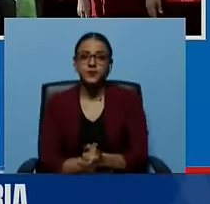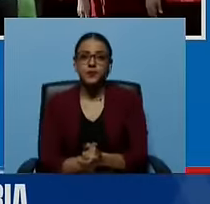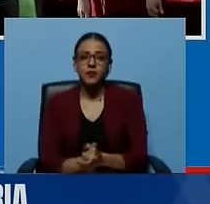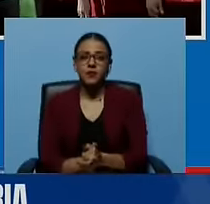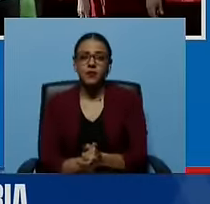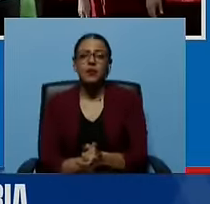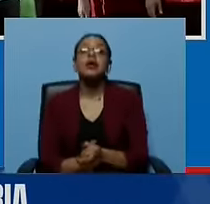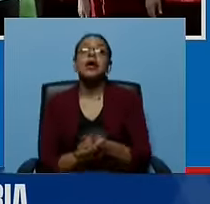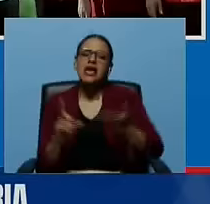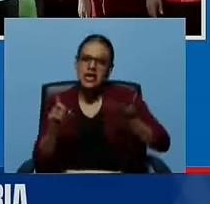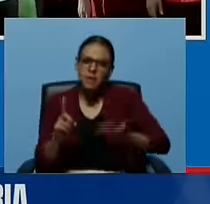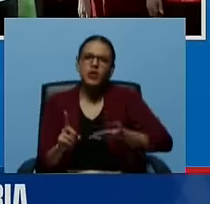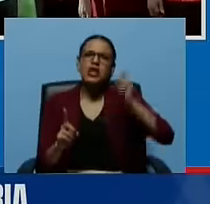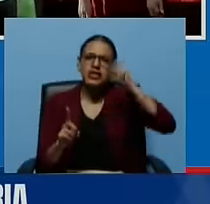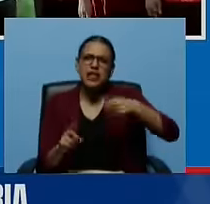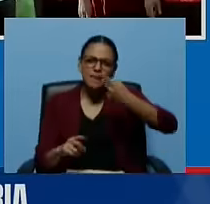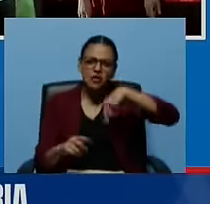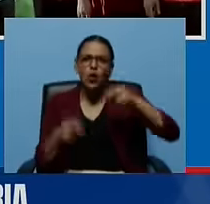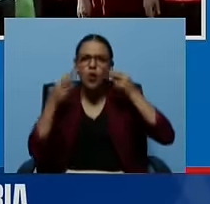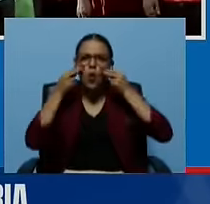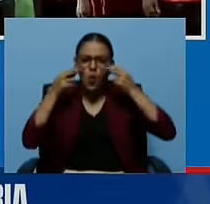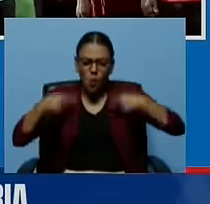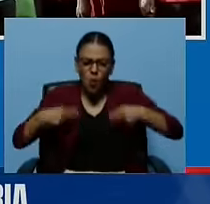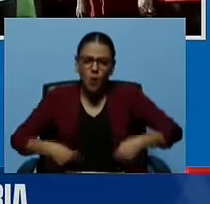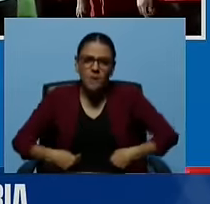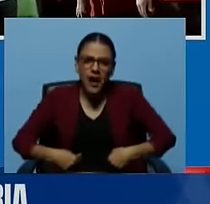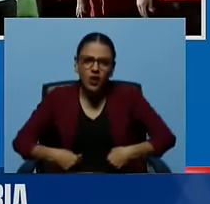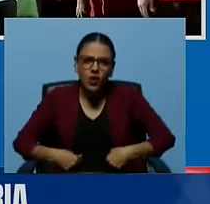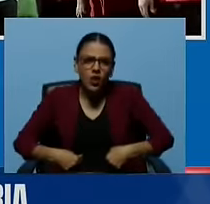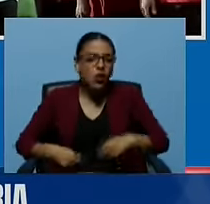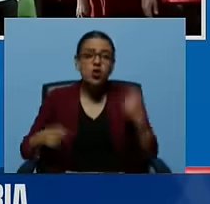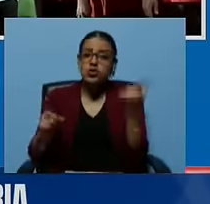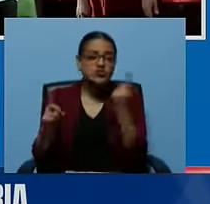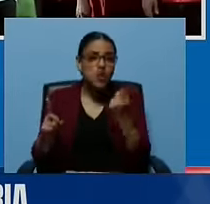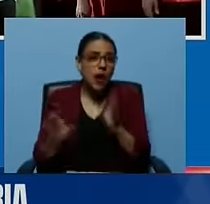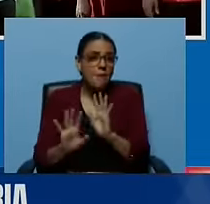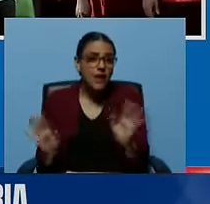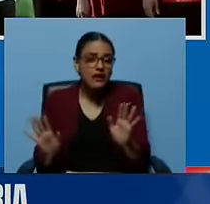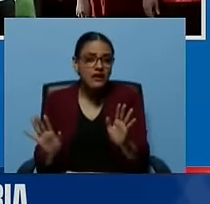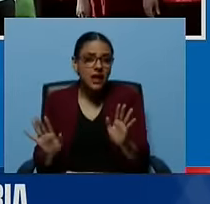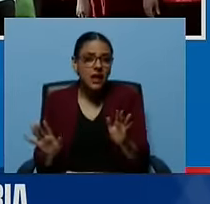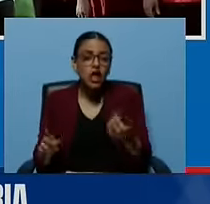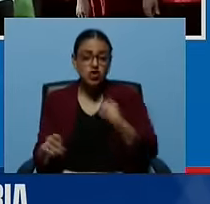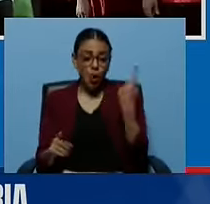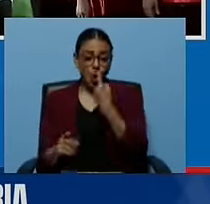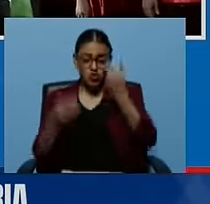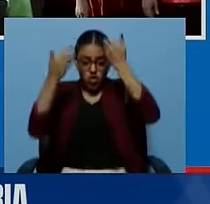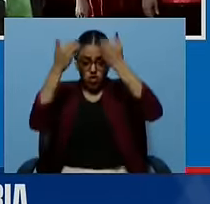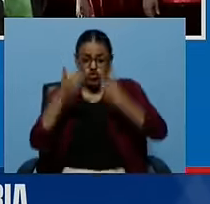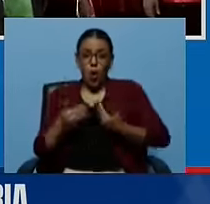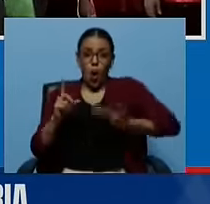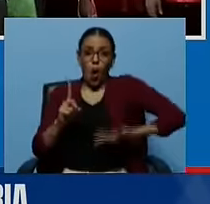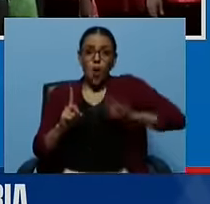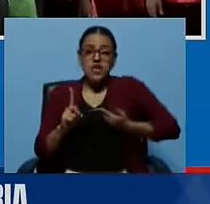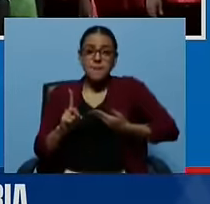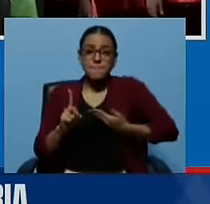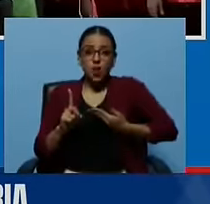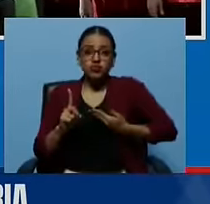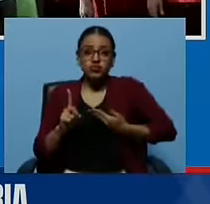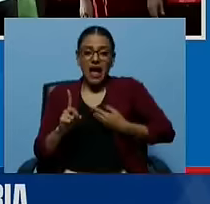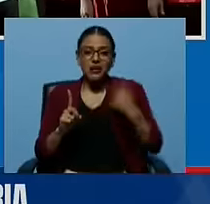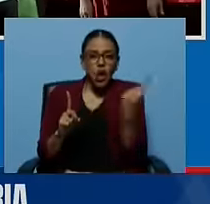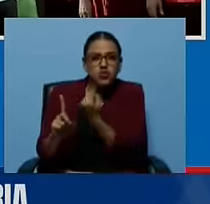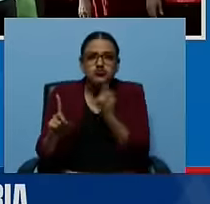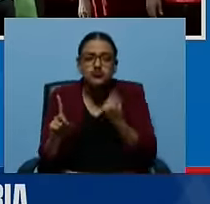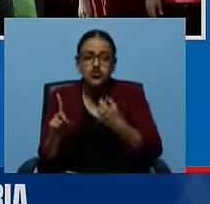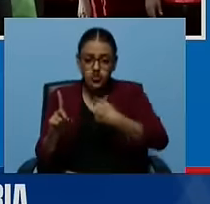lo fundamental del ser humano no es ser solo un ser individual.